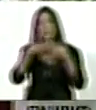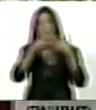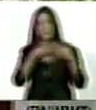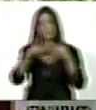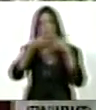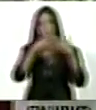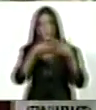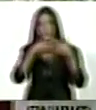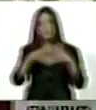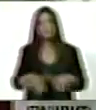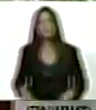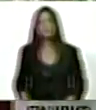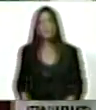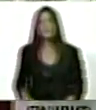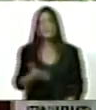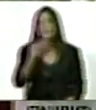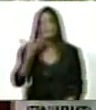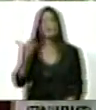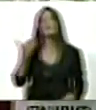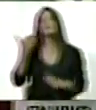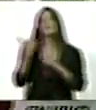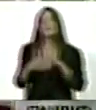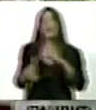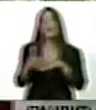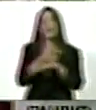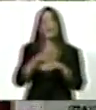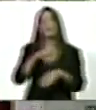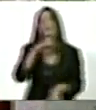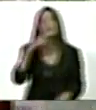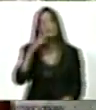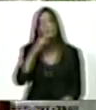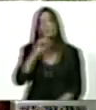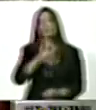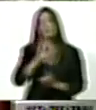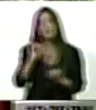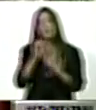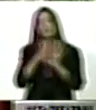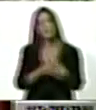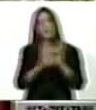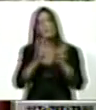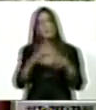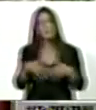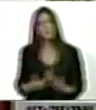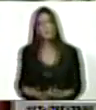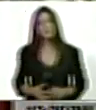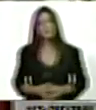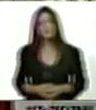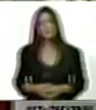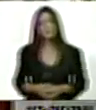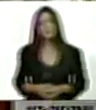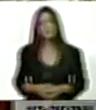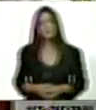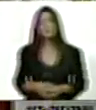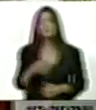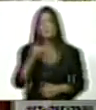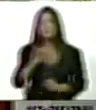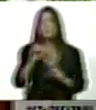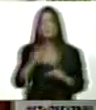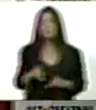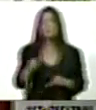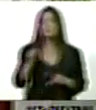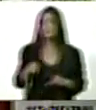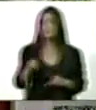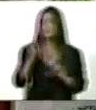y en los recientes comunicados que el gobierno ruso ha emitido sobre este tema. ¿Habrá la posibilidad de que esto